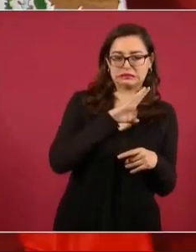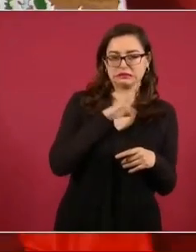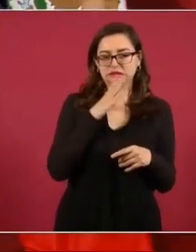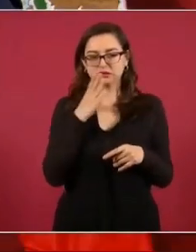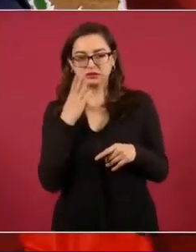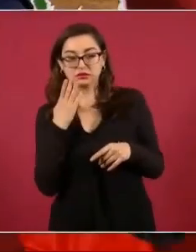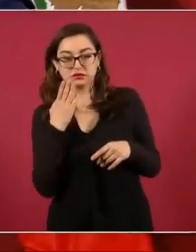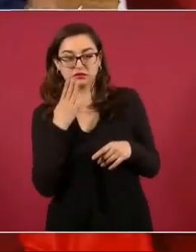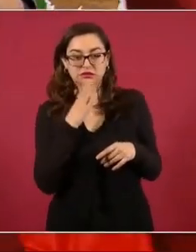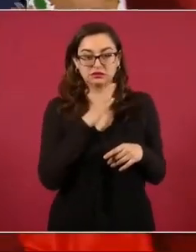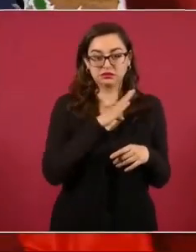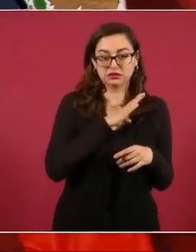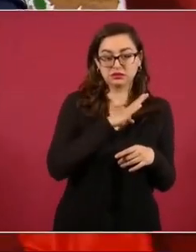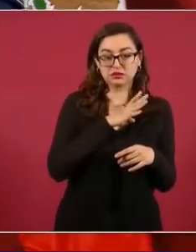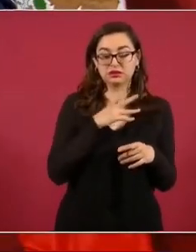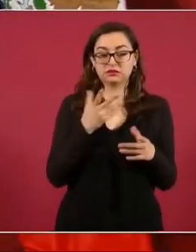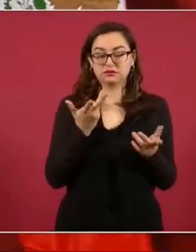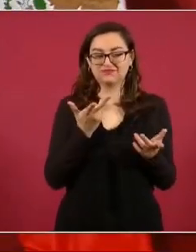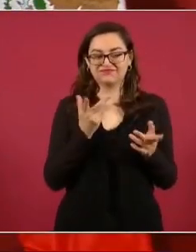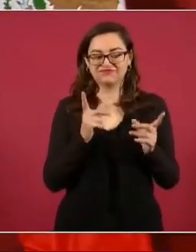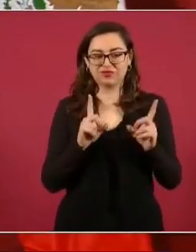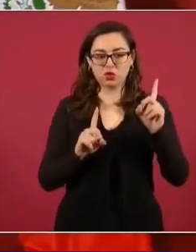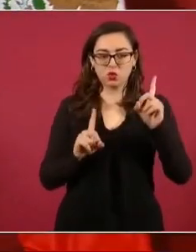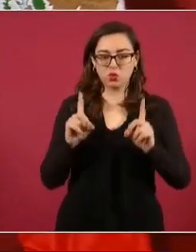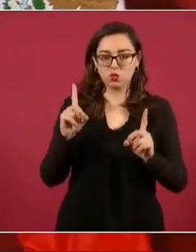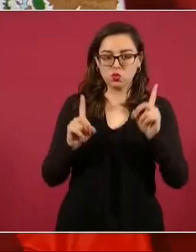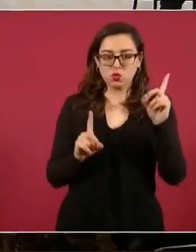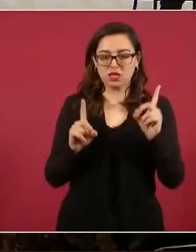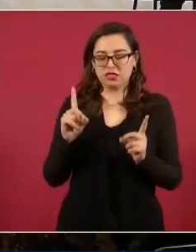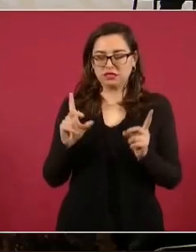en momentos como este,